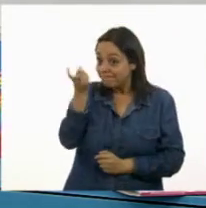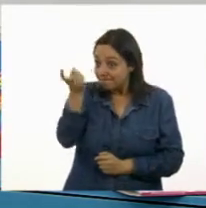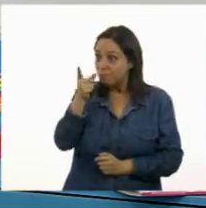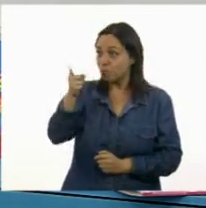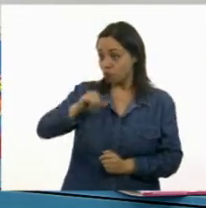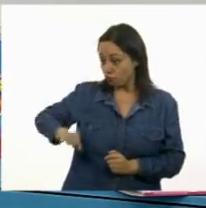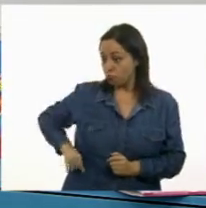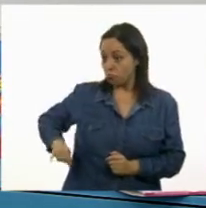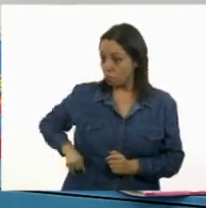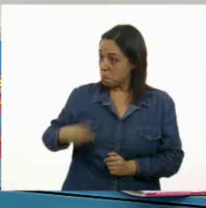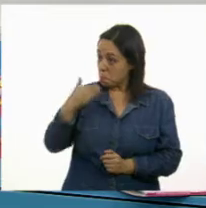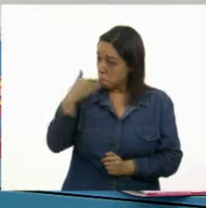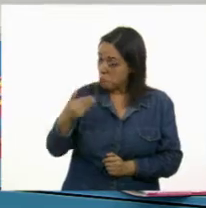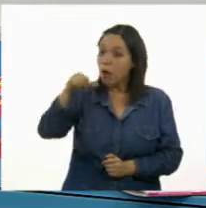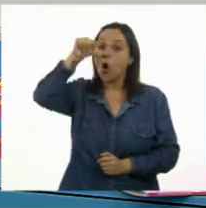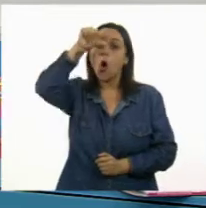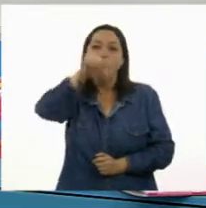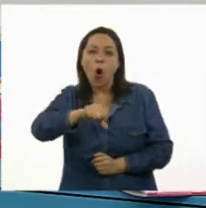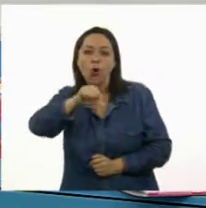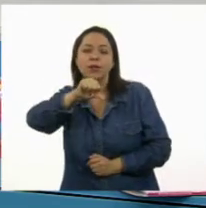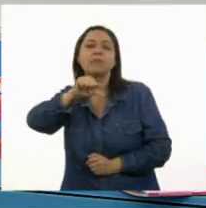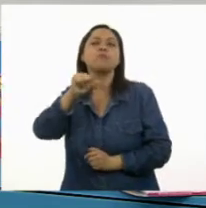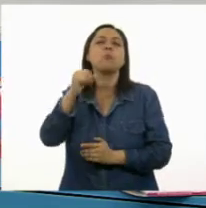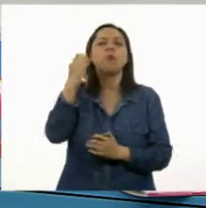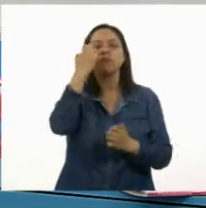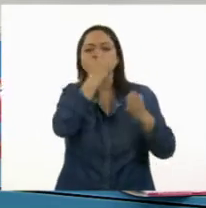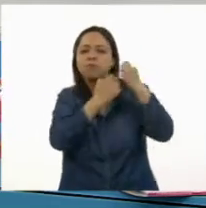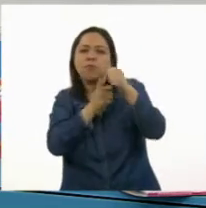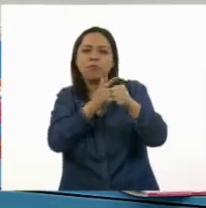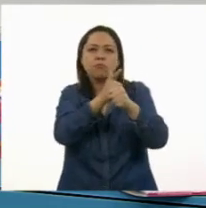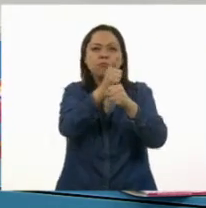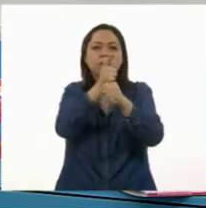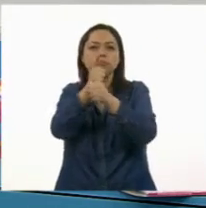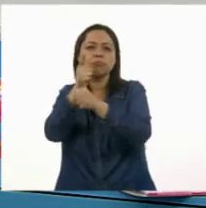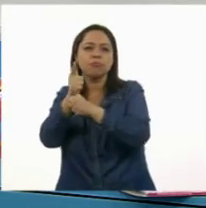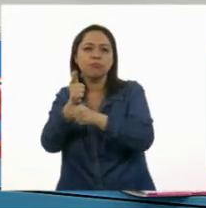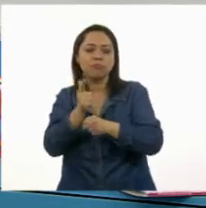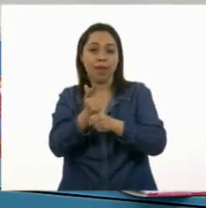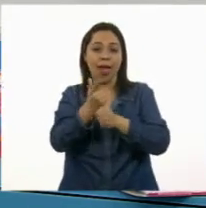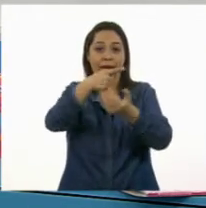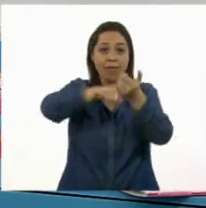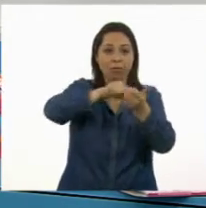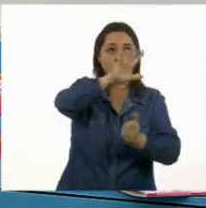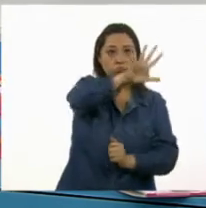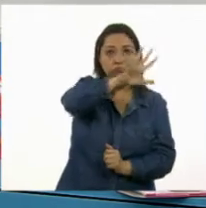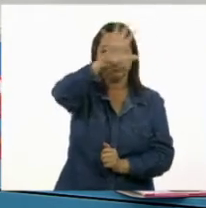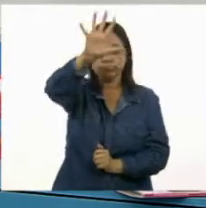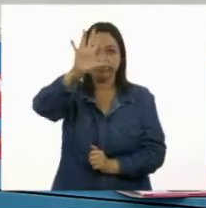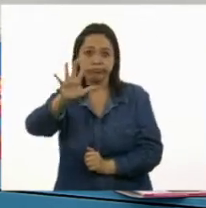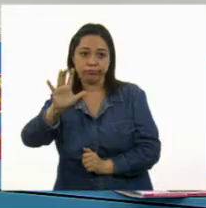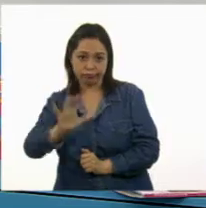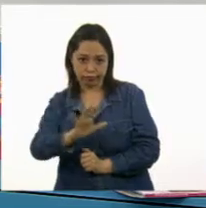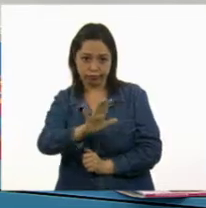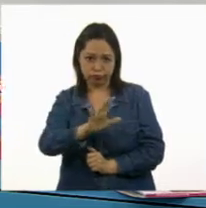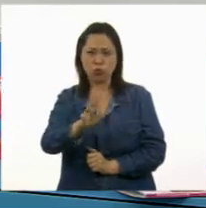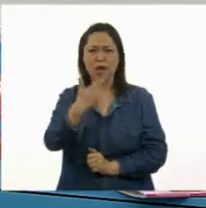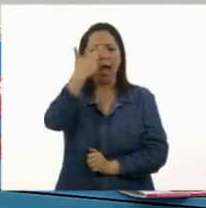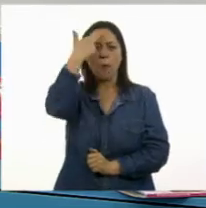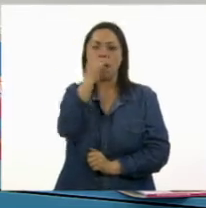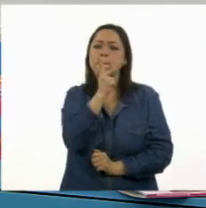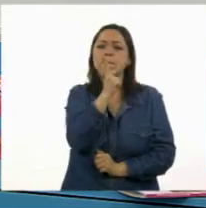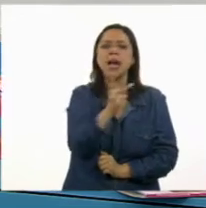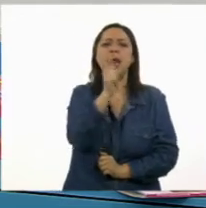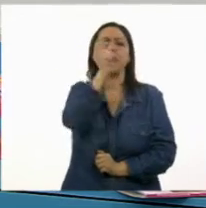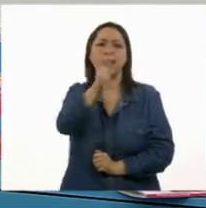interés. Hoy revisaremos los climas que existen en los diferentes continentes de la Tierra. ¿Ustedes recuerdan qué significa la